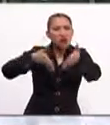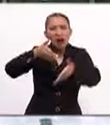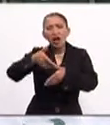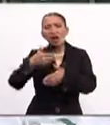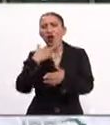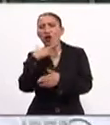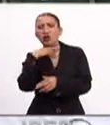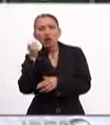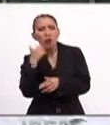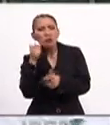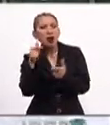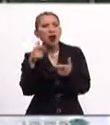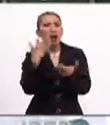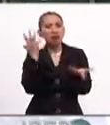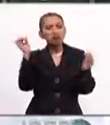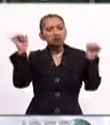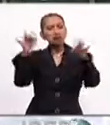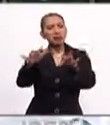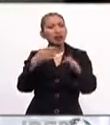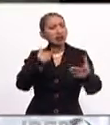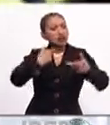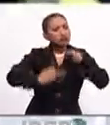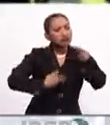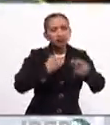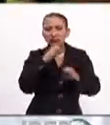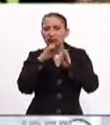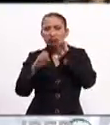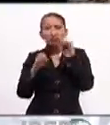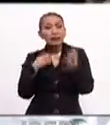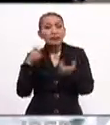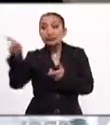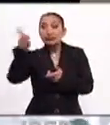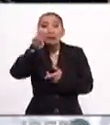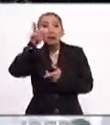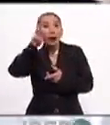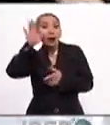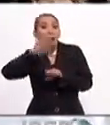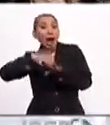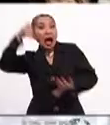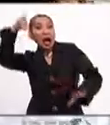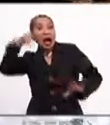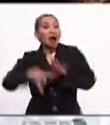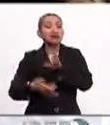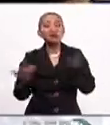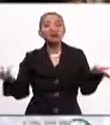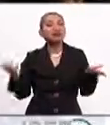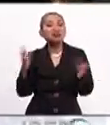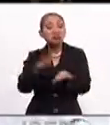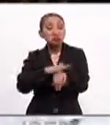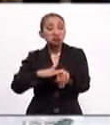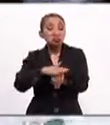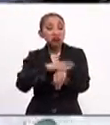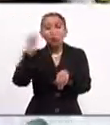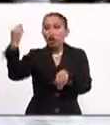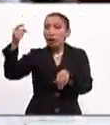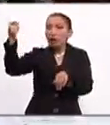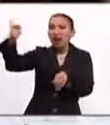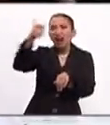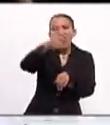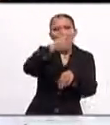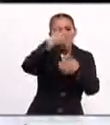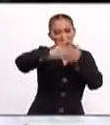Roma, tuvieron gran presencia en los medios de comunicación, porque el Papa no fue más allá, como dar los nombres, sacar